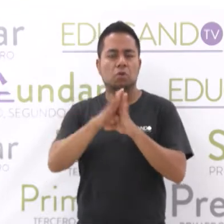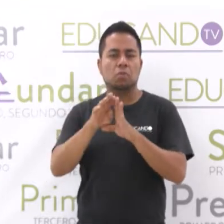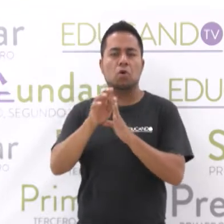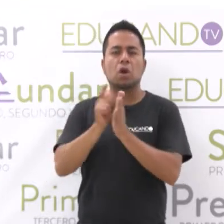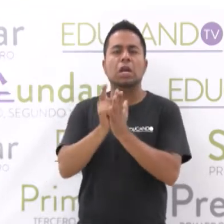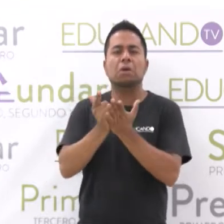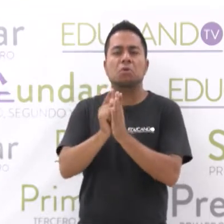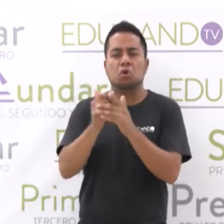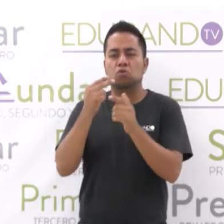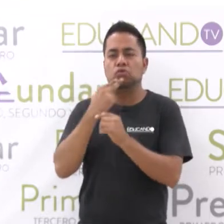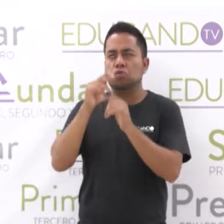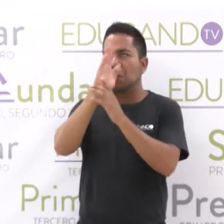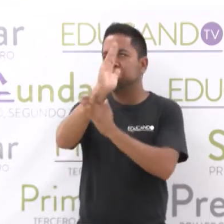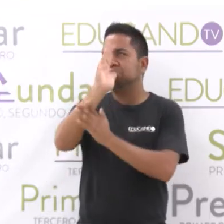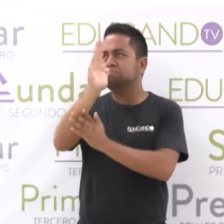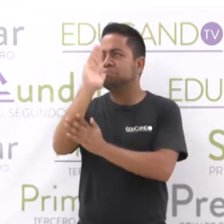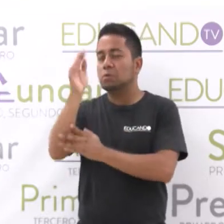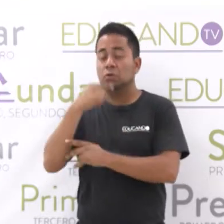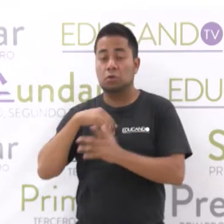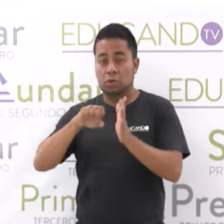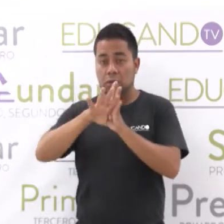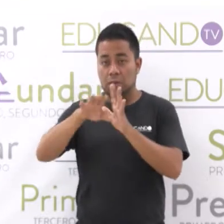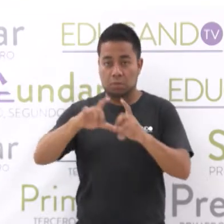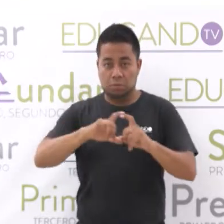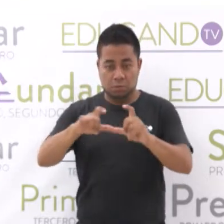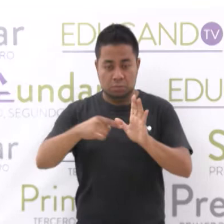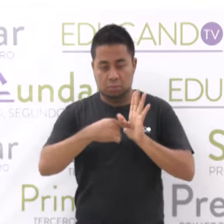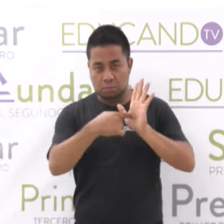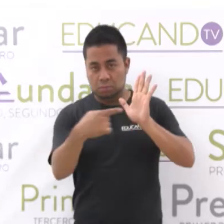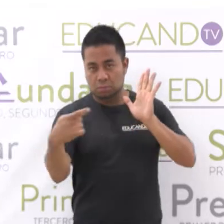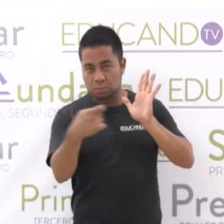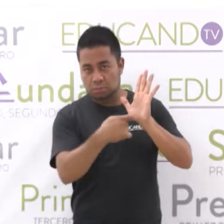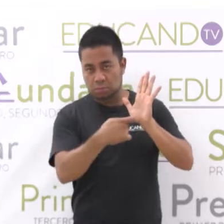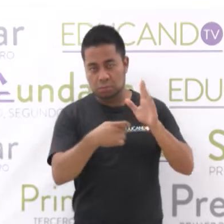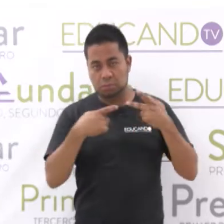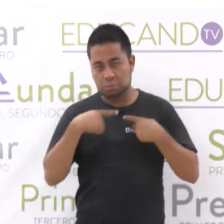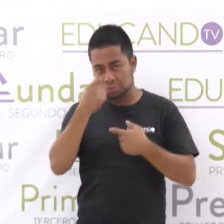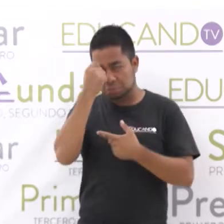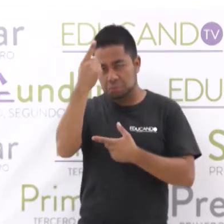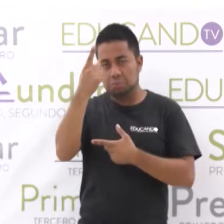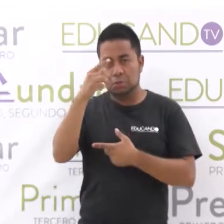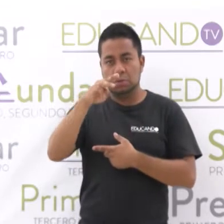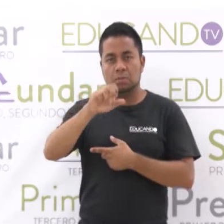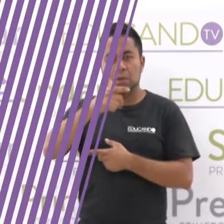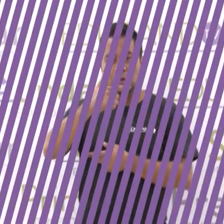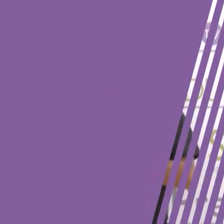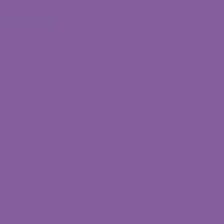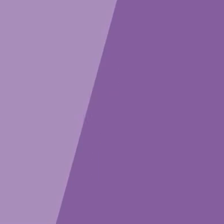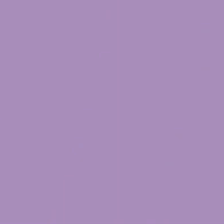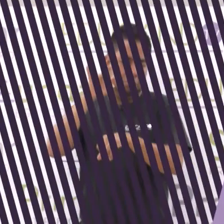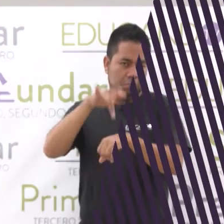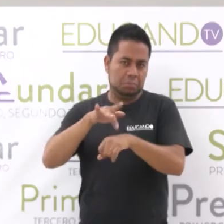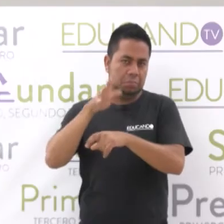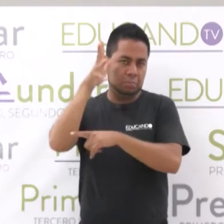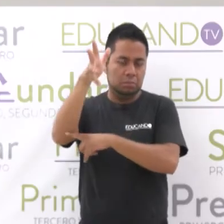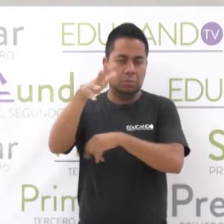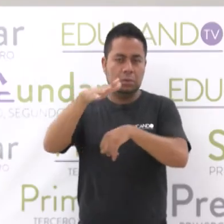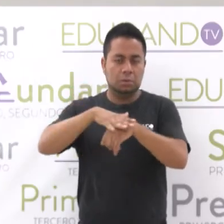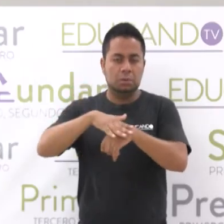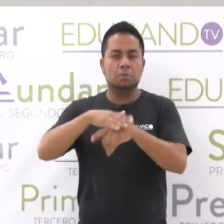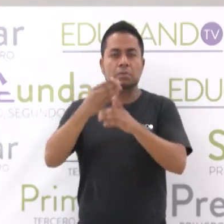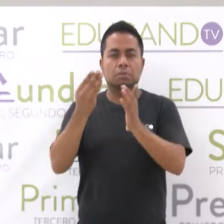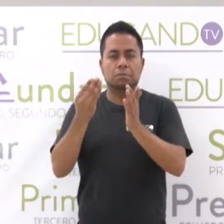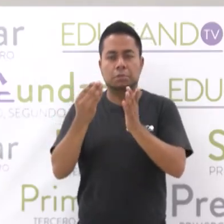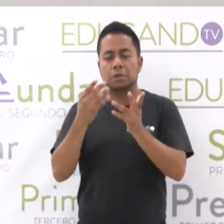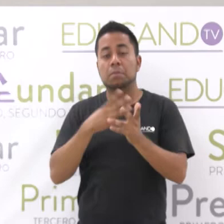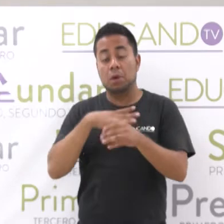Ustedes lo van a ver ya si alguno de ustedes decide ser investigador en el futuro, este tipo de fichas. Muy bien, pues la próxima ficha